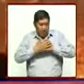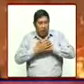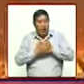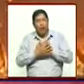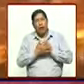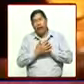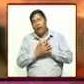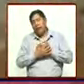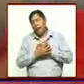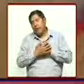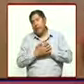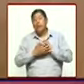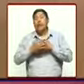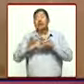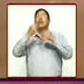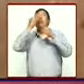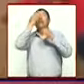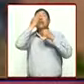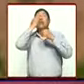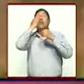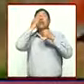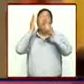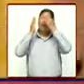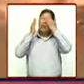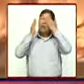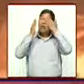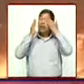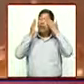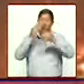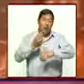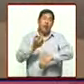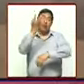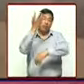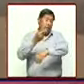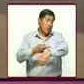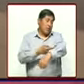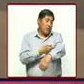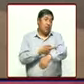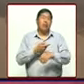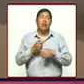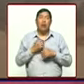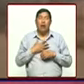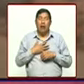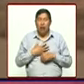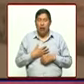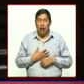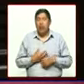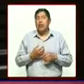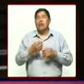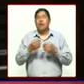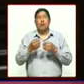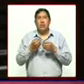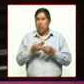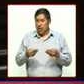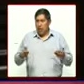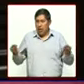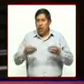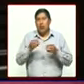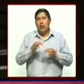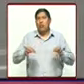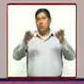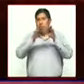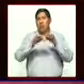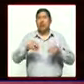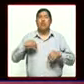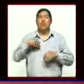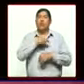pomadas para irritaciones en los ojos, sueros hidratantes y también el equipamiento, que es vital para el trabajo de